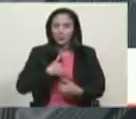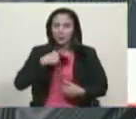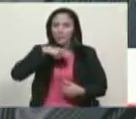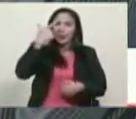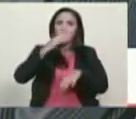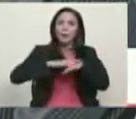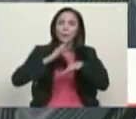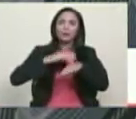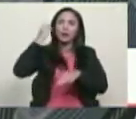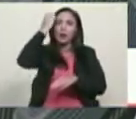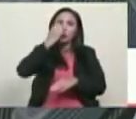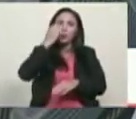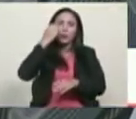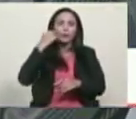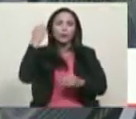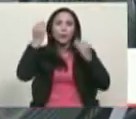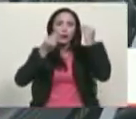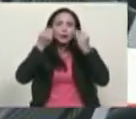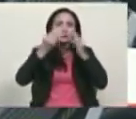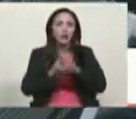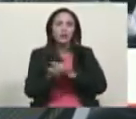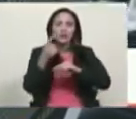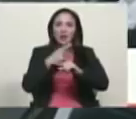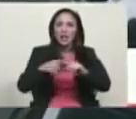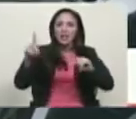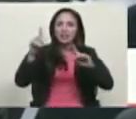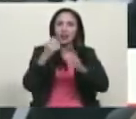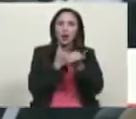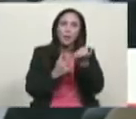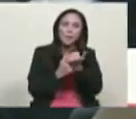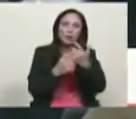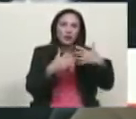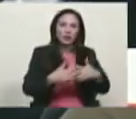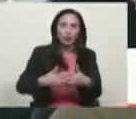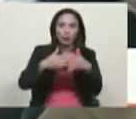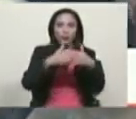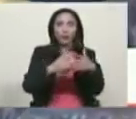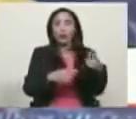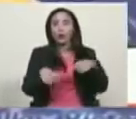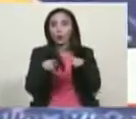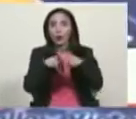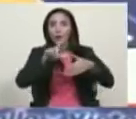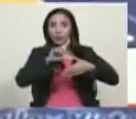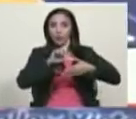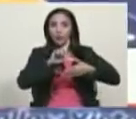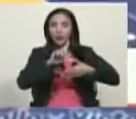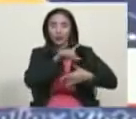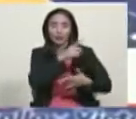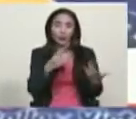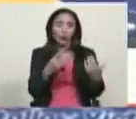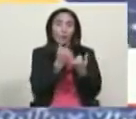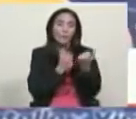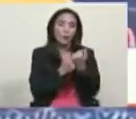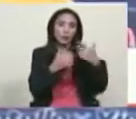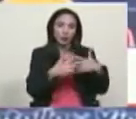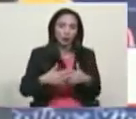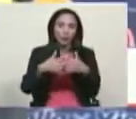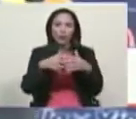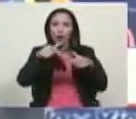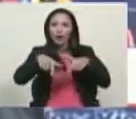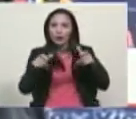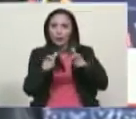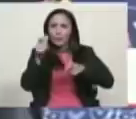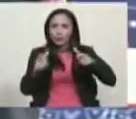gobierno, como otros latinoamericanos que se avergüenzan por cosas que hemos escuchado hoy también. Pero lo importante, presidente, es que aquí